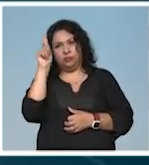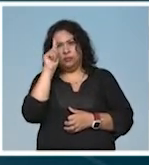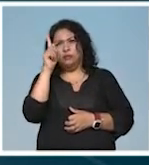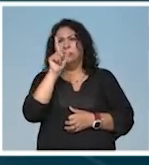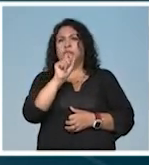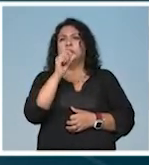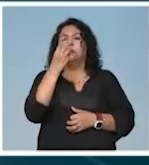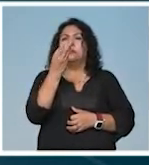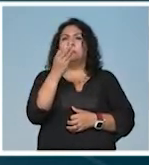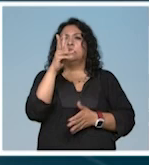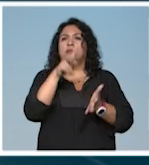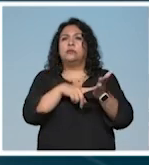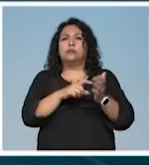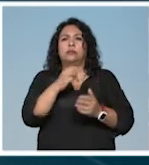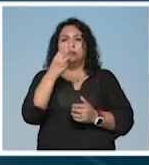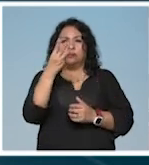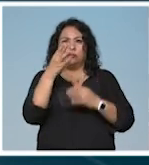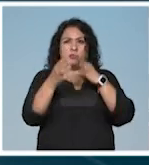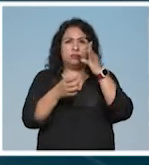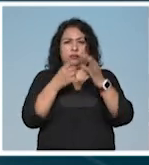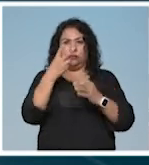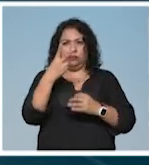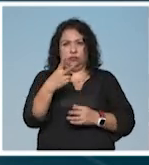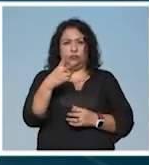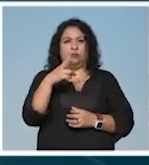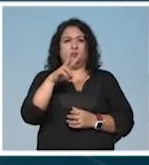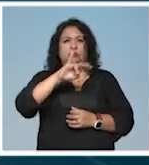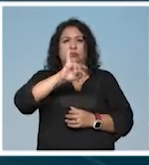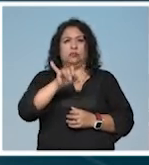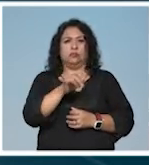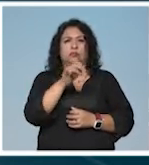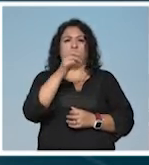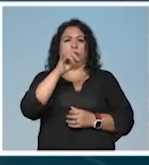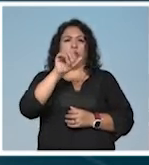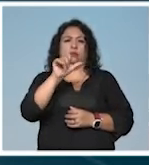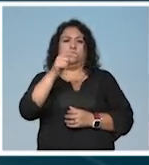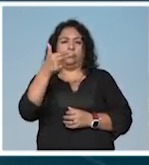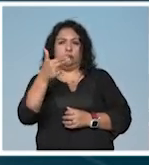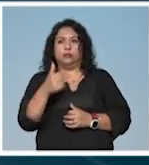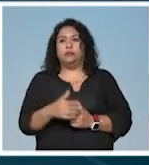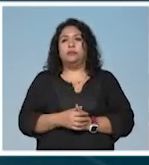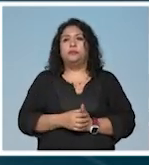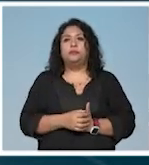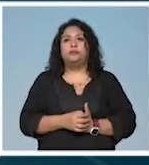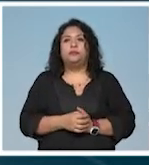de febrero de 2023. Noticias 22, José Antonio Hernández.